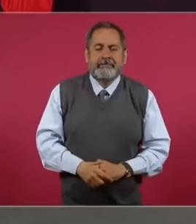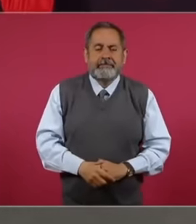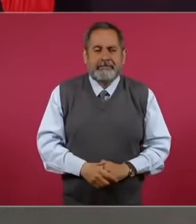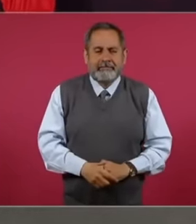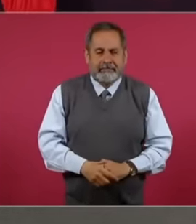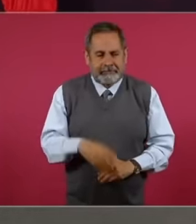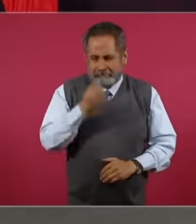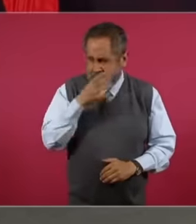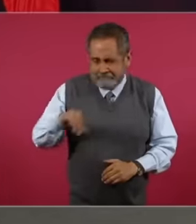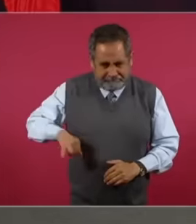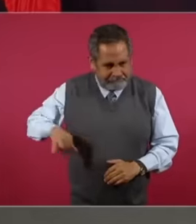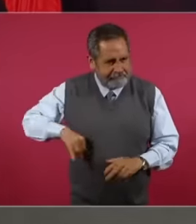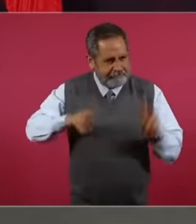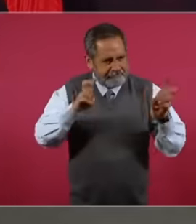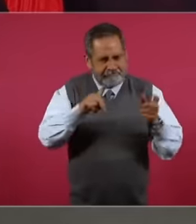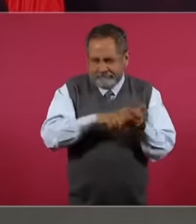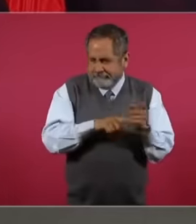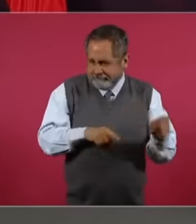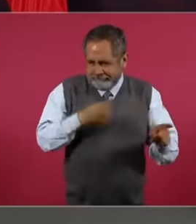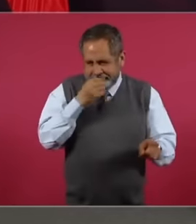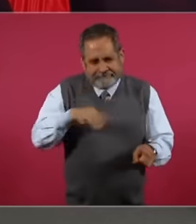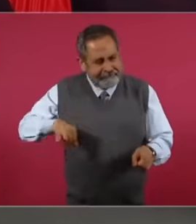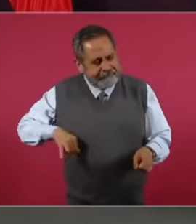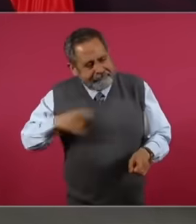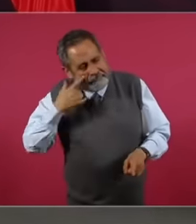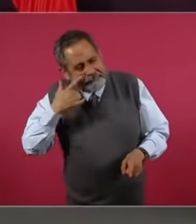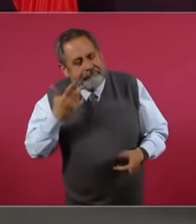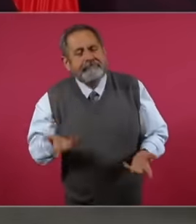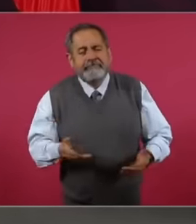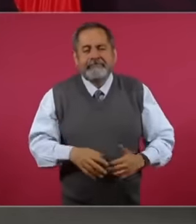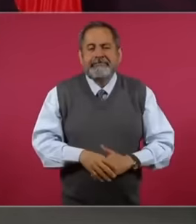Es muy interesante el tema,